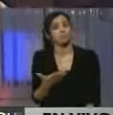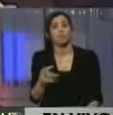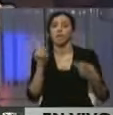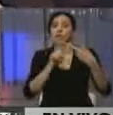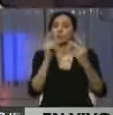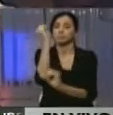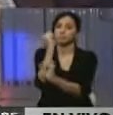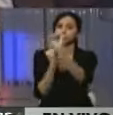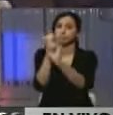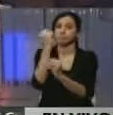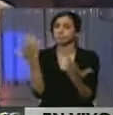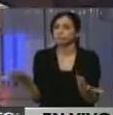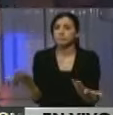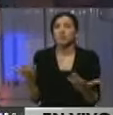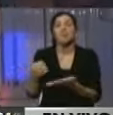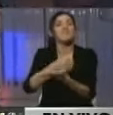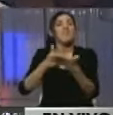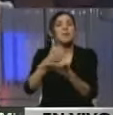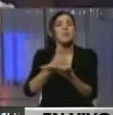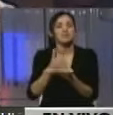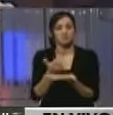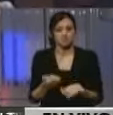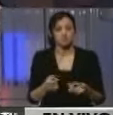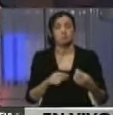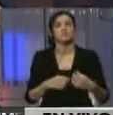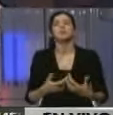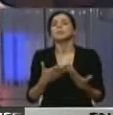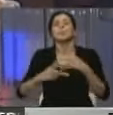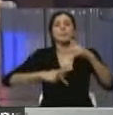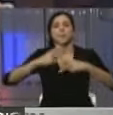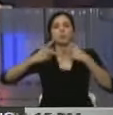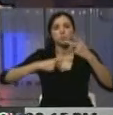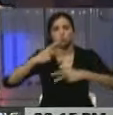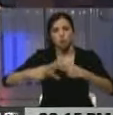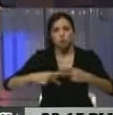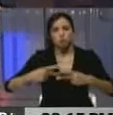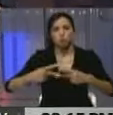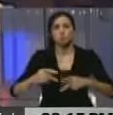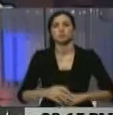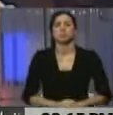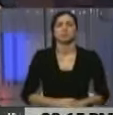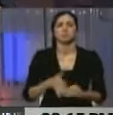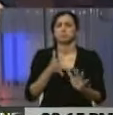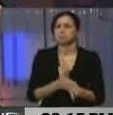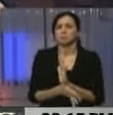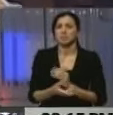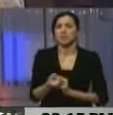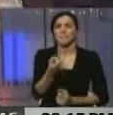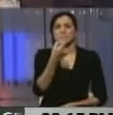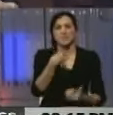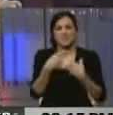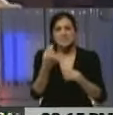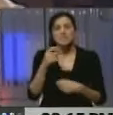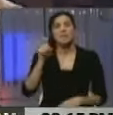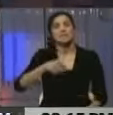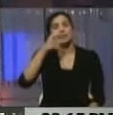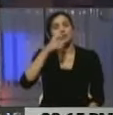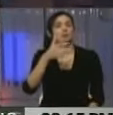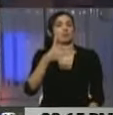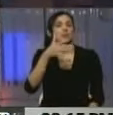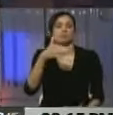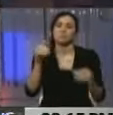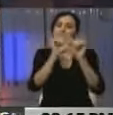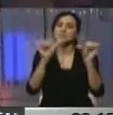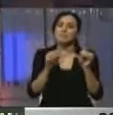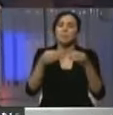2, el motor farmacéutico, la capacidad productiva de los fármacos que necesita nuestro sistema público